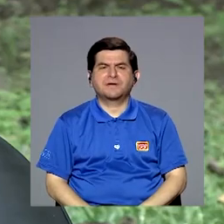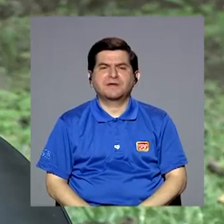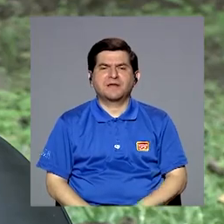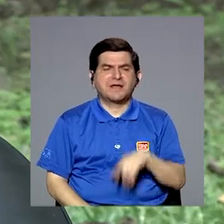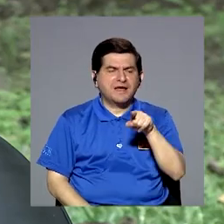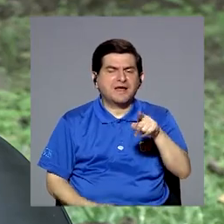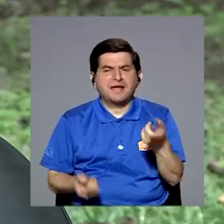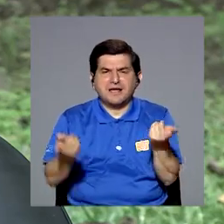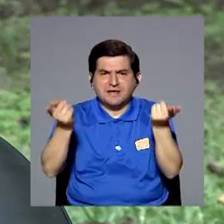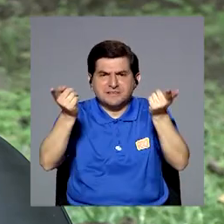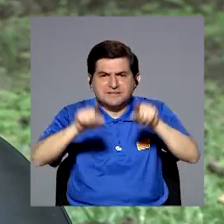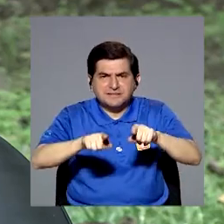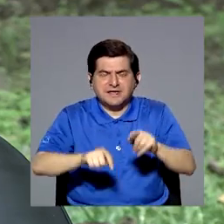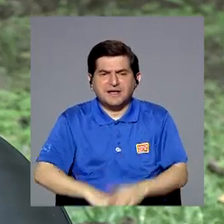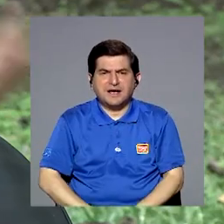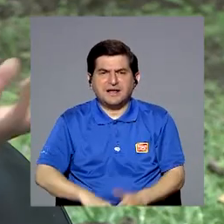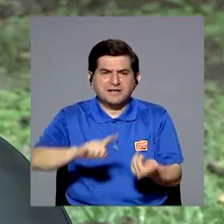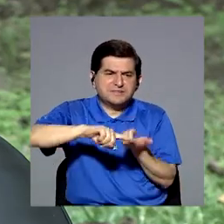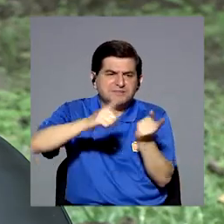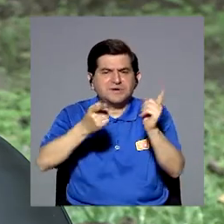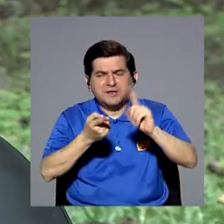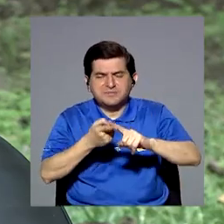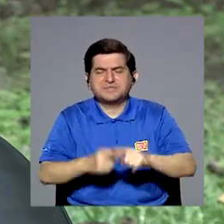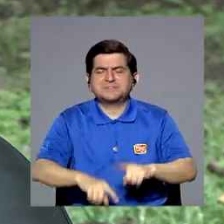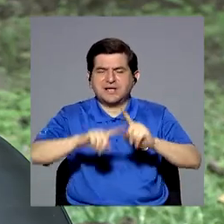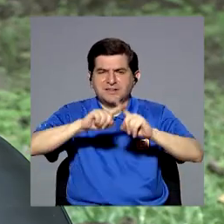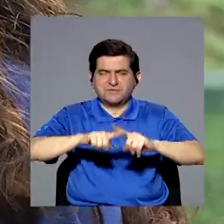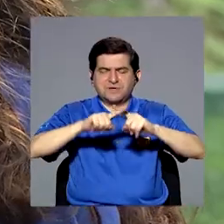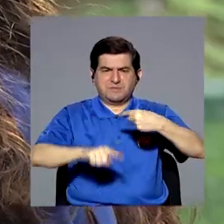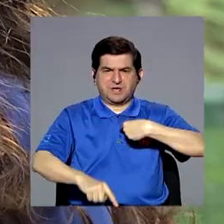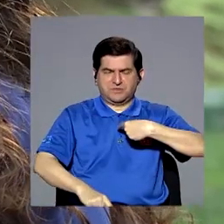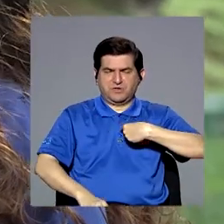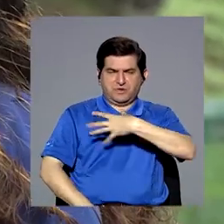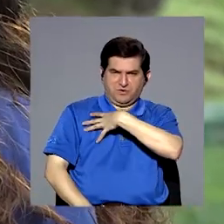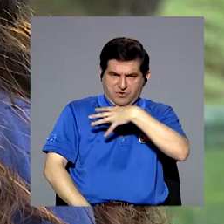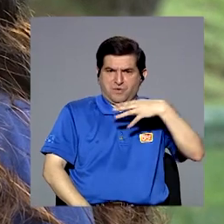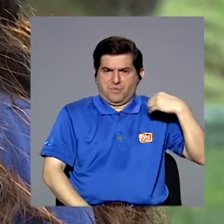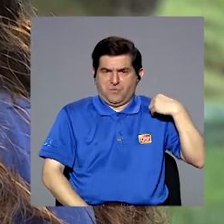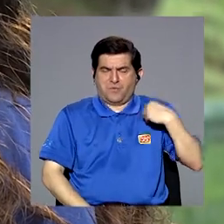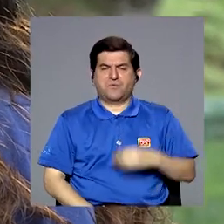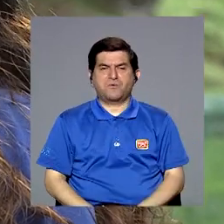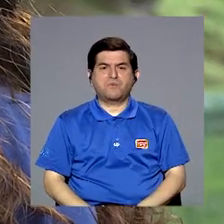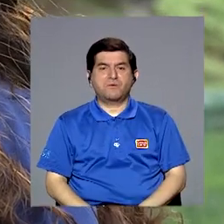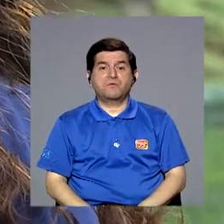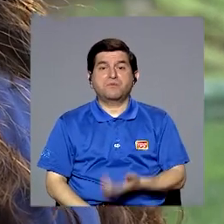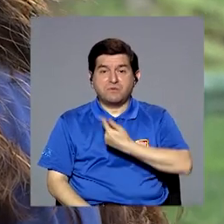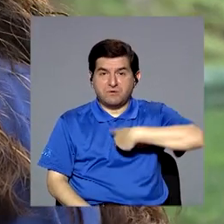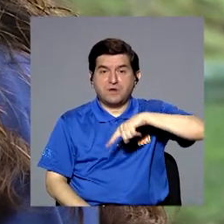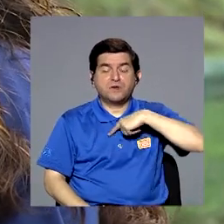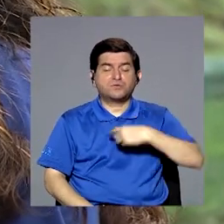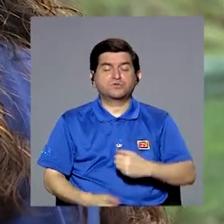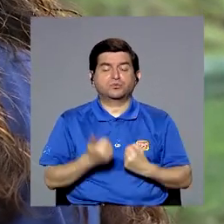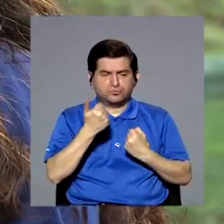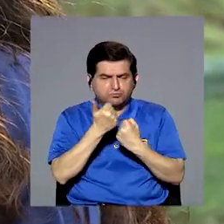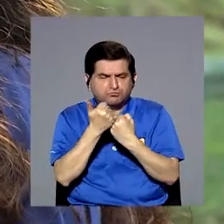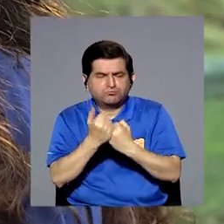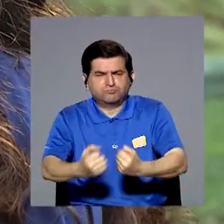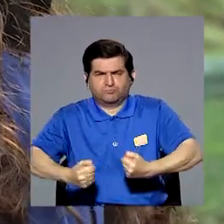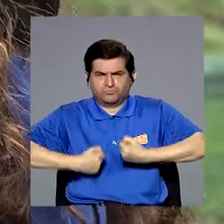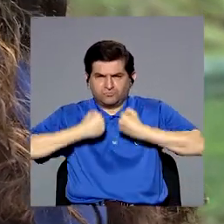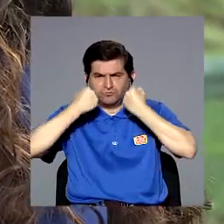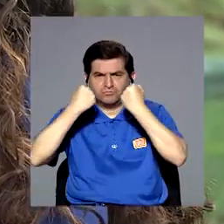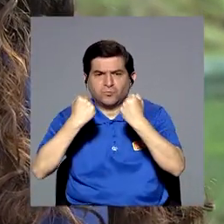a encontrar uno siempre otras amistades de acuerdo a los gustos que uno tenga. Exactamente, y de hecho que eso nos va a fortalecer mucho,